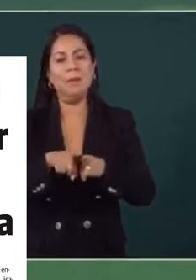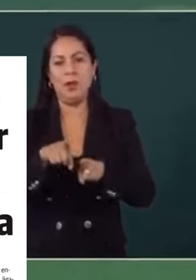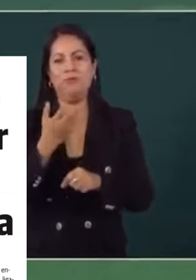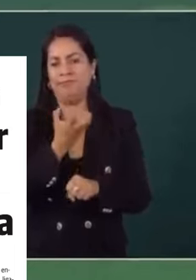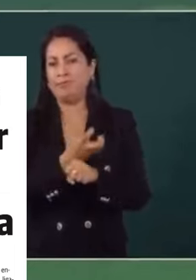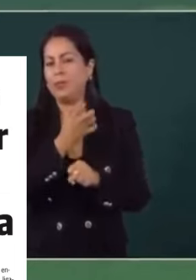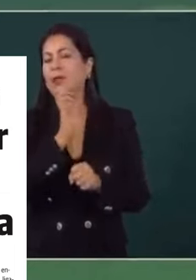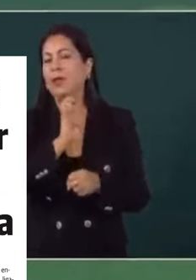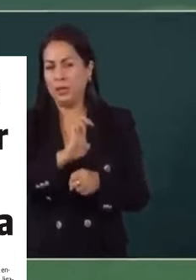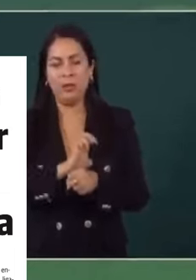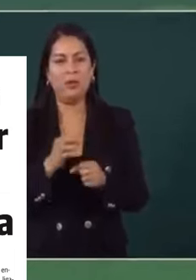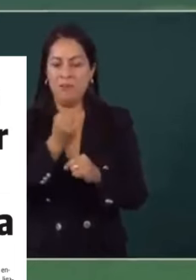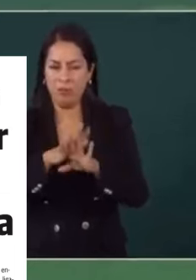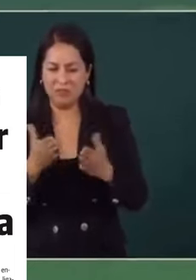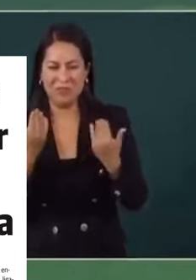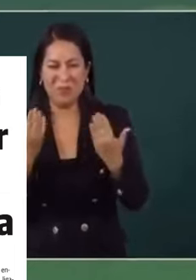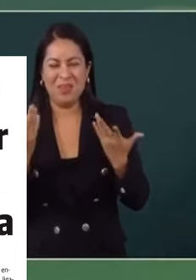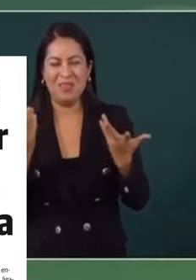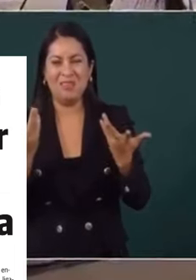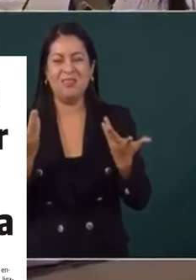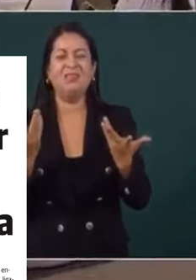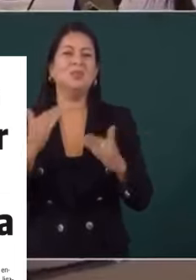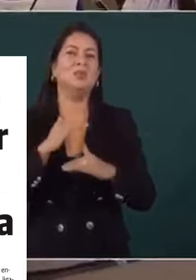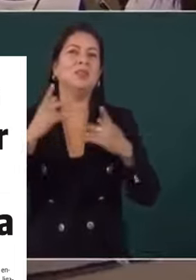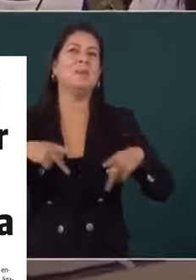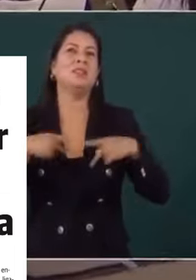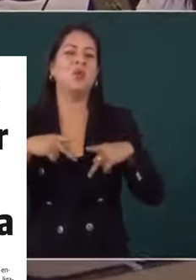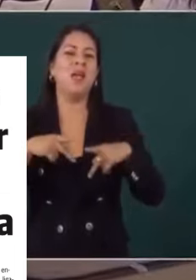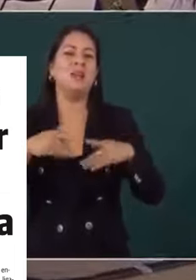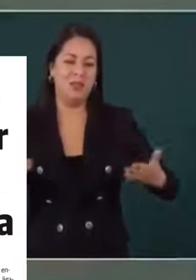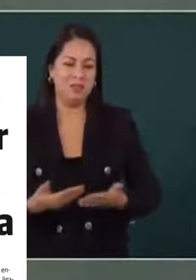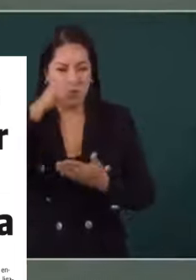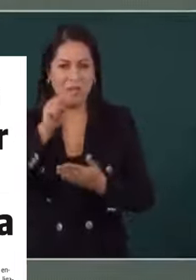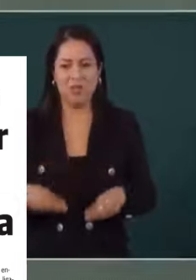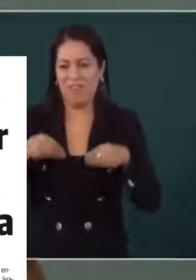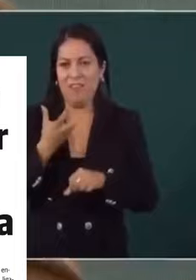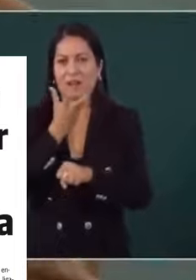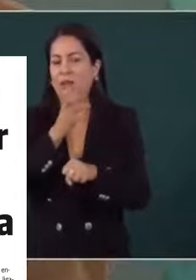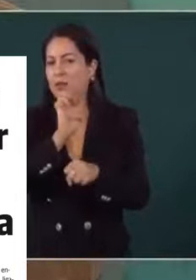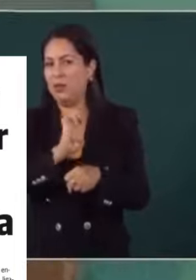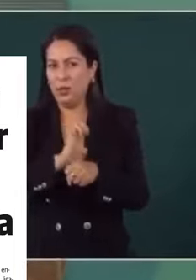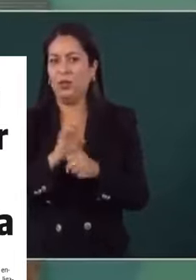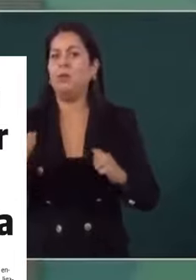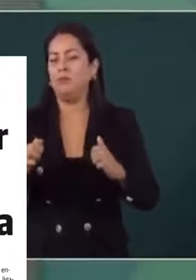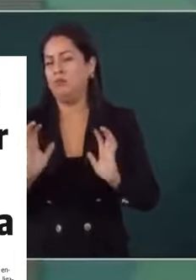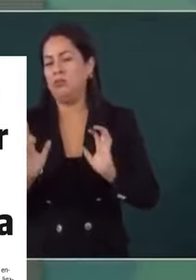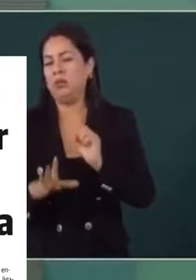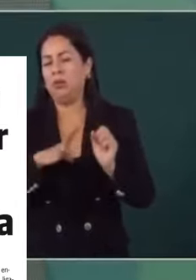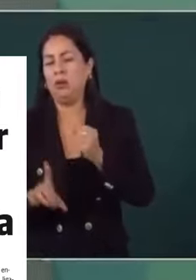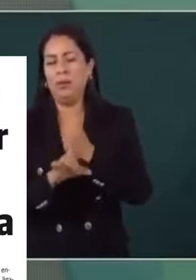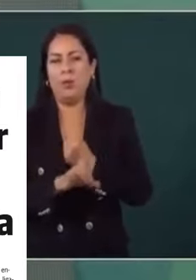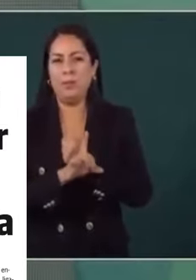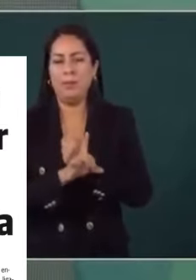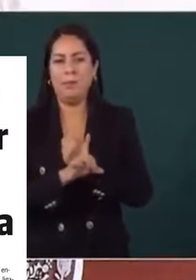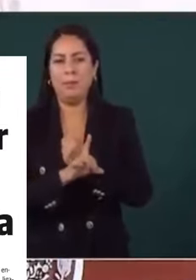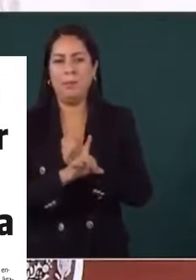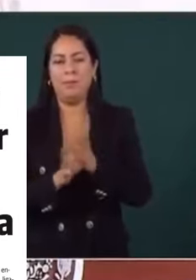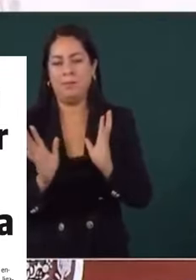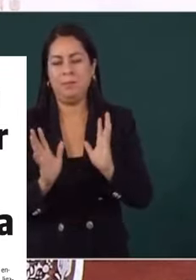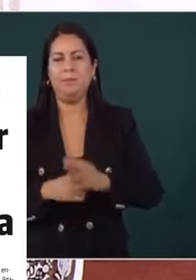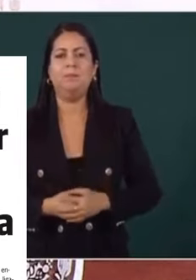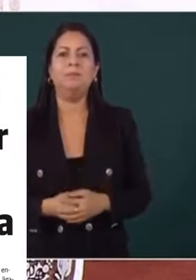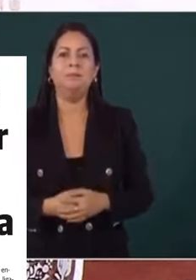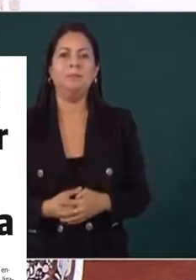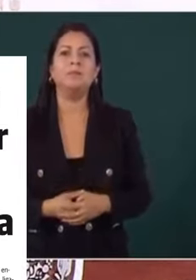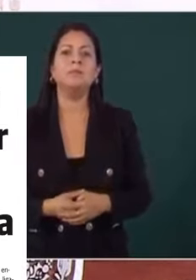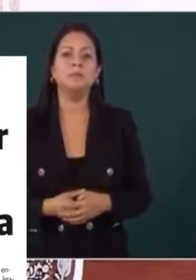Ecuador. No tenemos información sobre mexicanos que estén afectados por estos